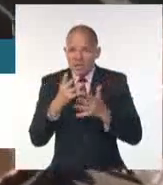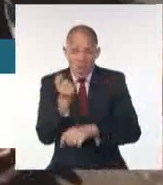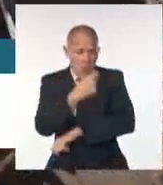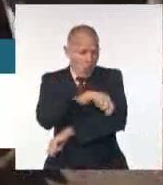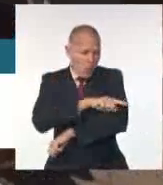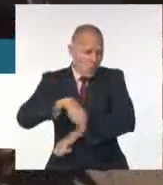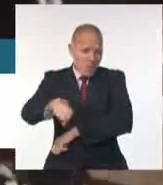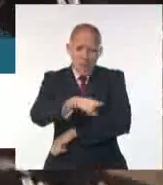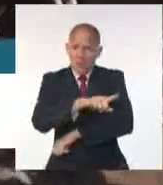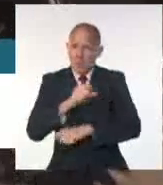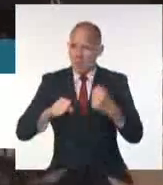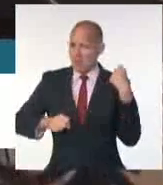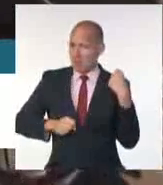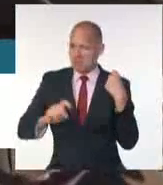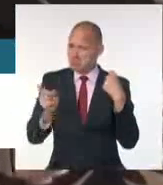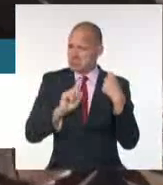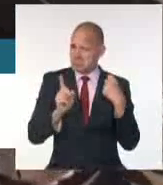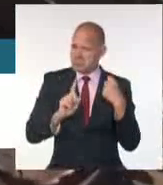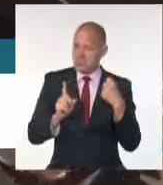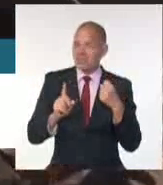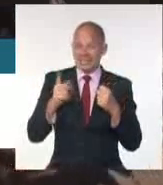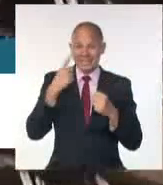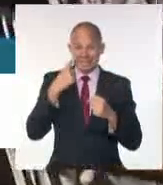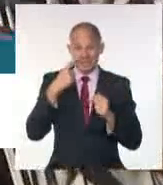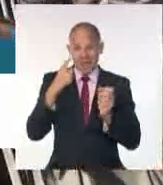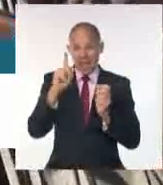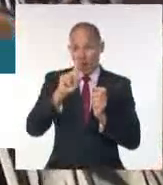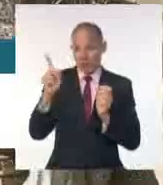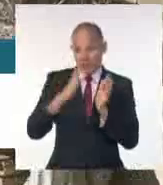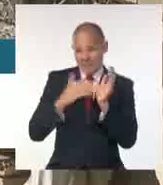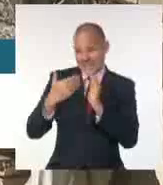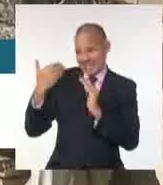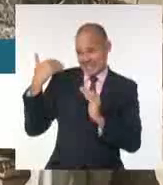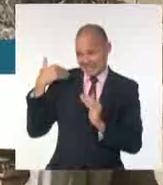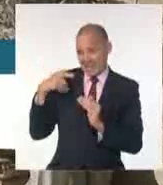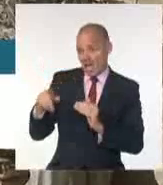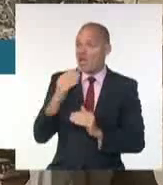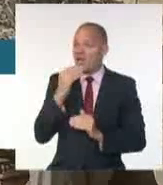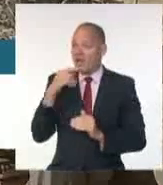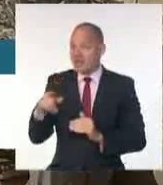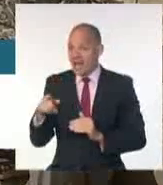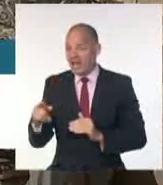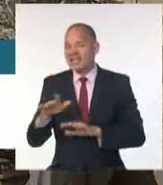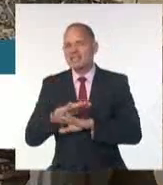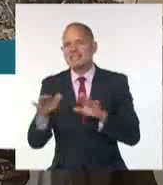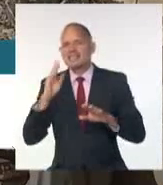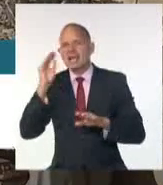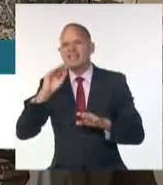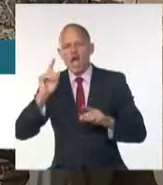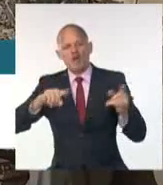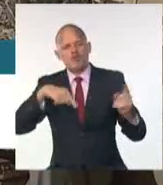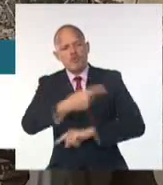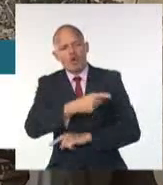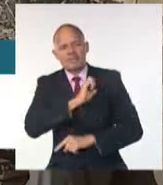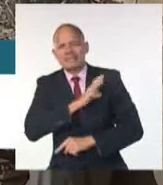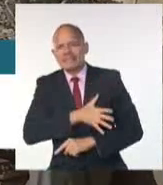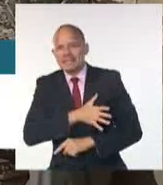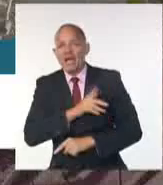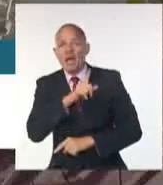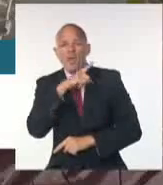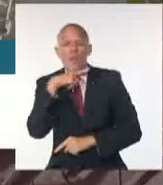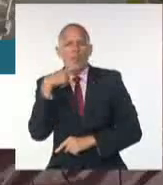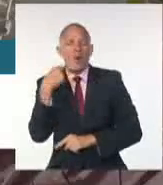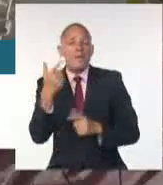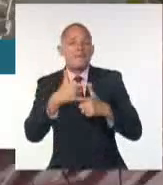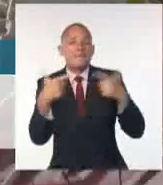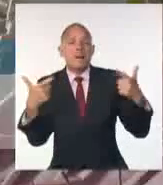milicia. Vamos a recordar que en los últimos 11 meses las tropas sionistas han emprendido una guerra de genocidio en territorio palestino con la muerte